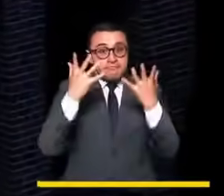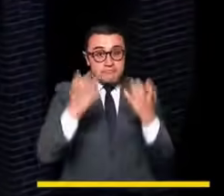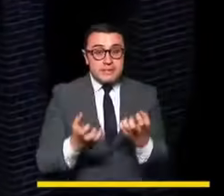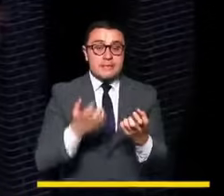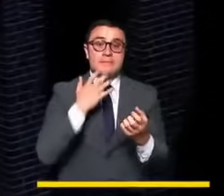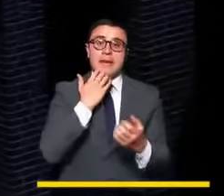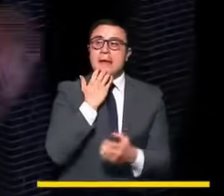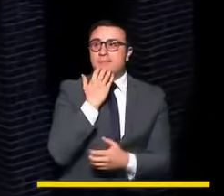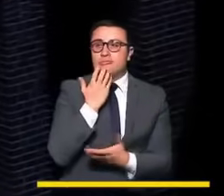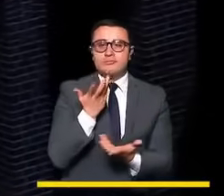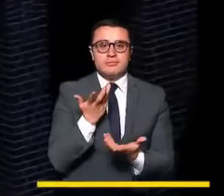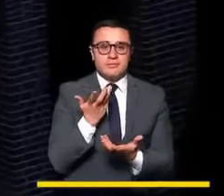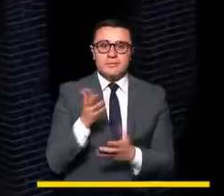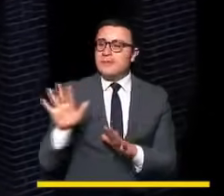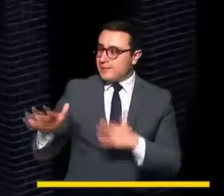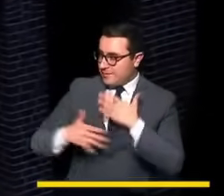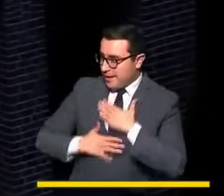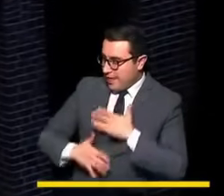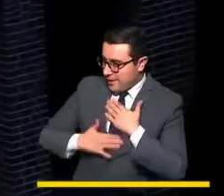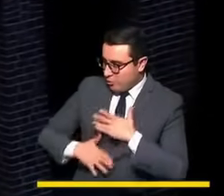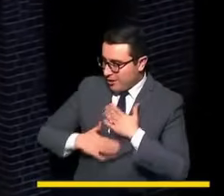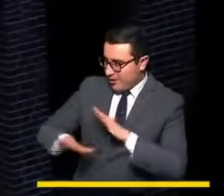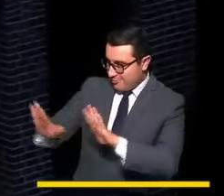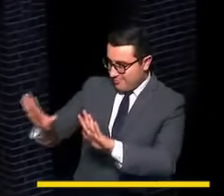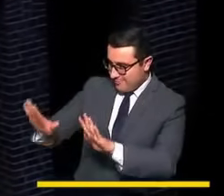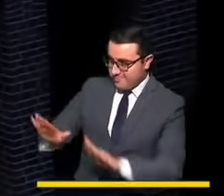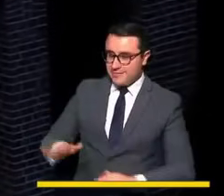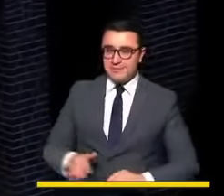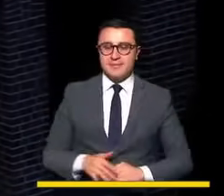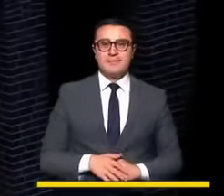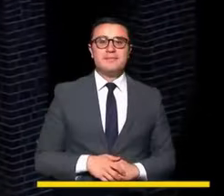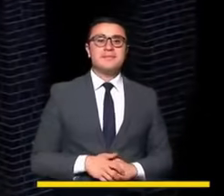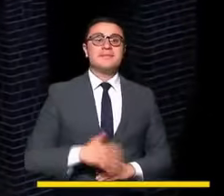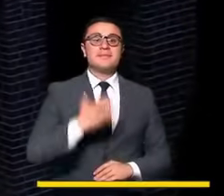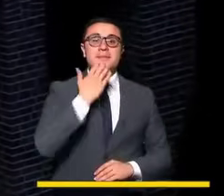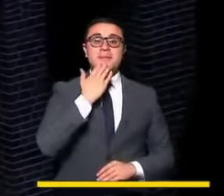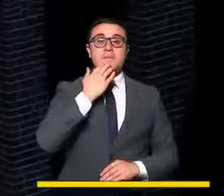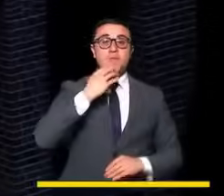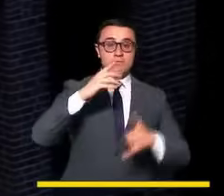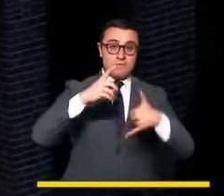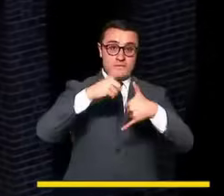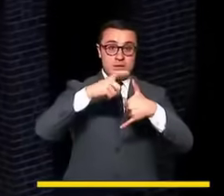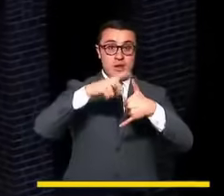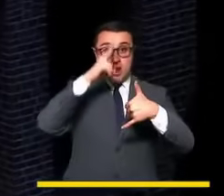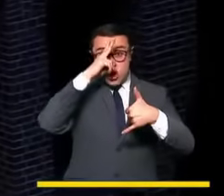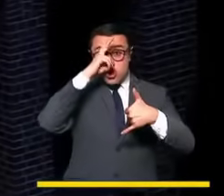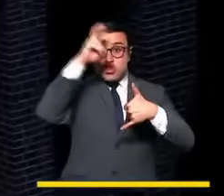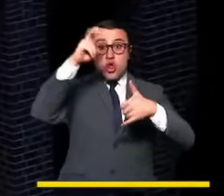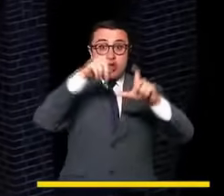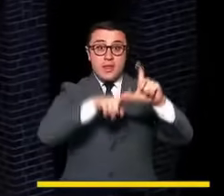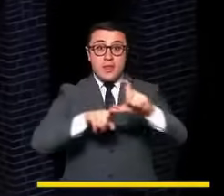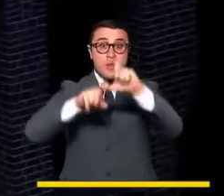ejemplo, tranquilo, el turismo norte de La Guajira,